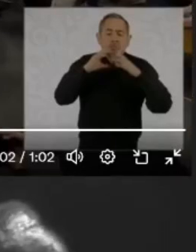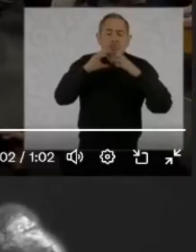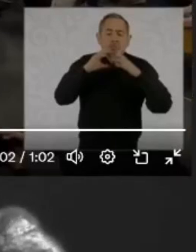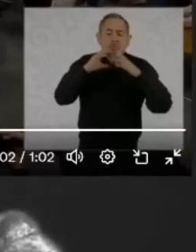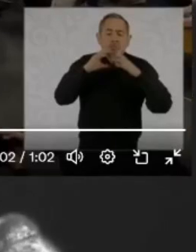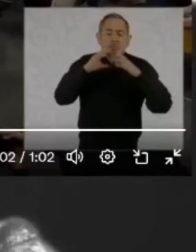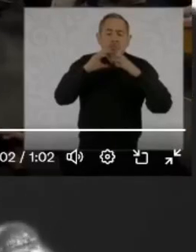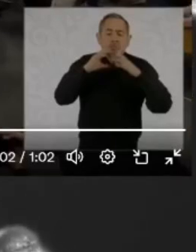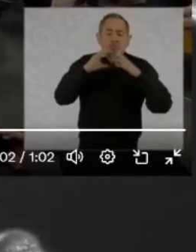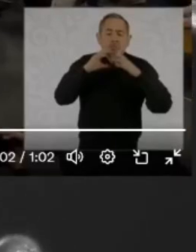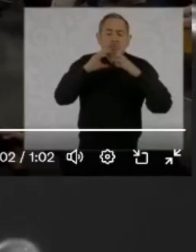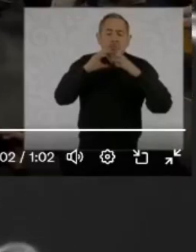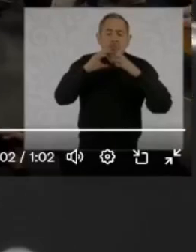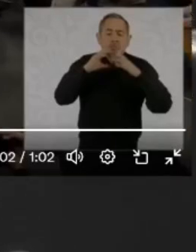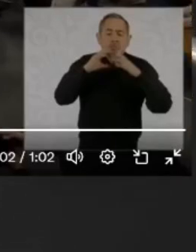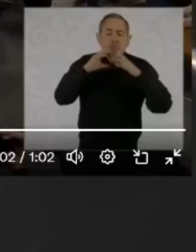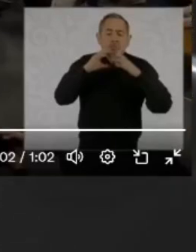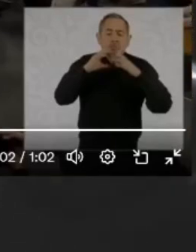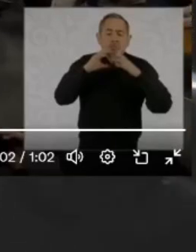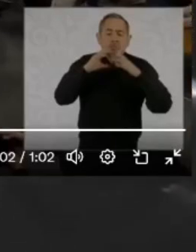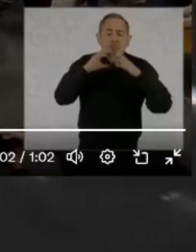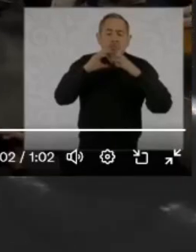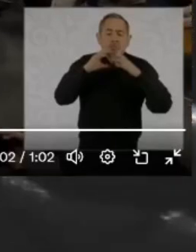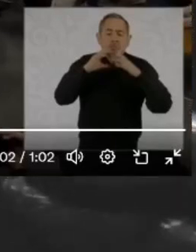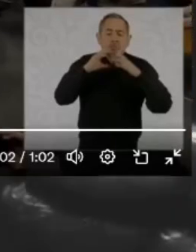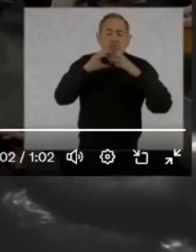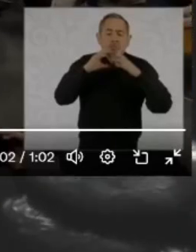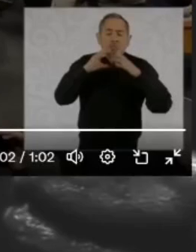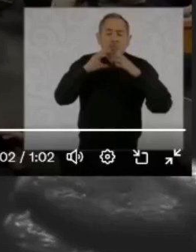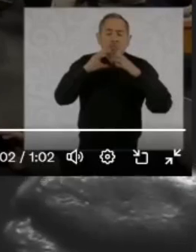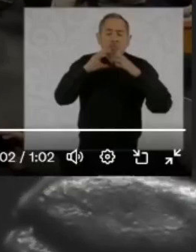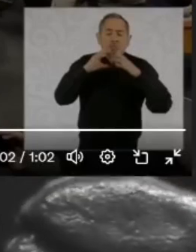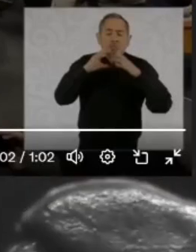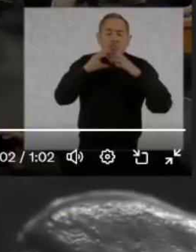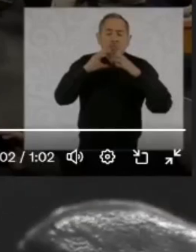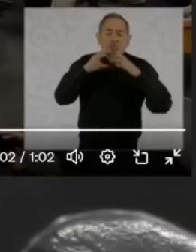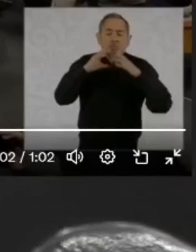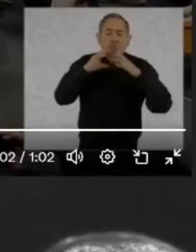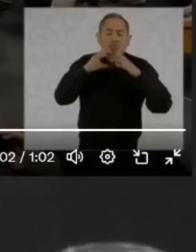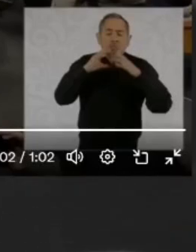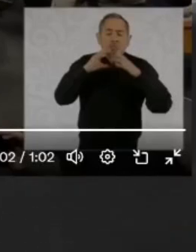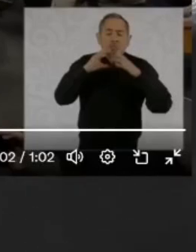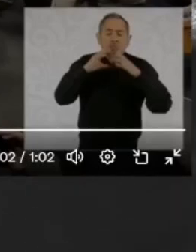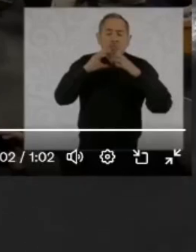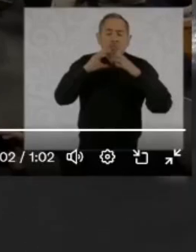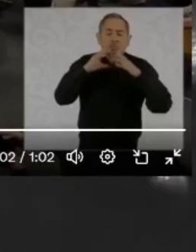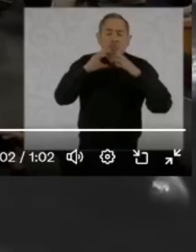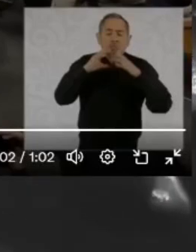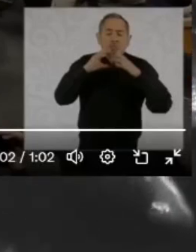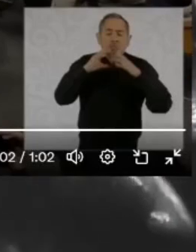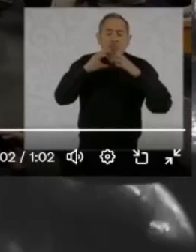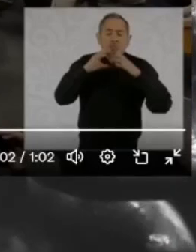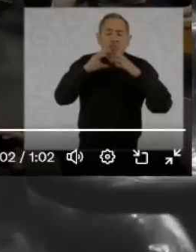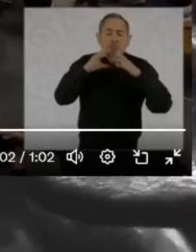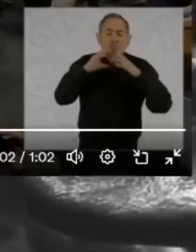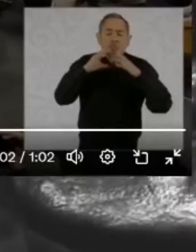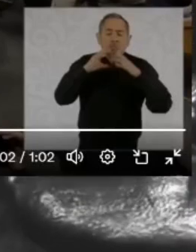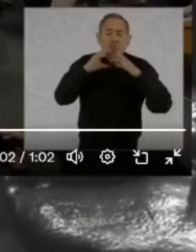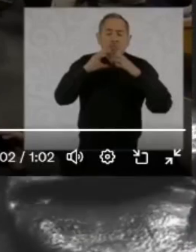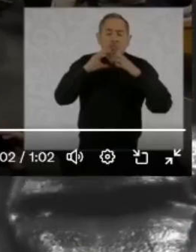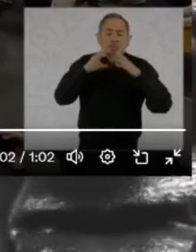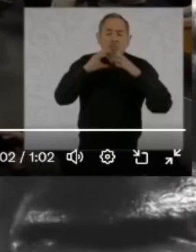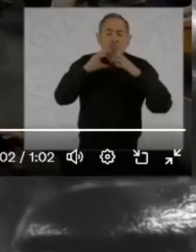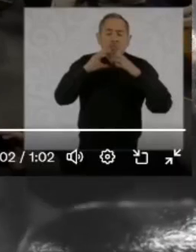correcto. Pero o sea, yo conozco muy pocos que son como estas personas. Conozco muy poca gente que tiene